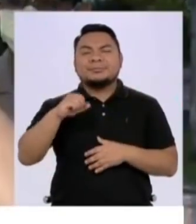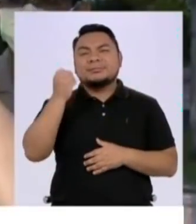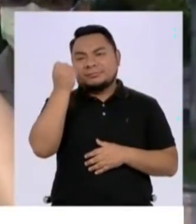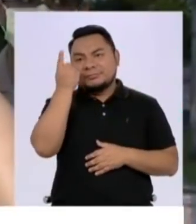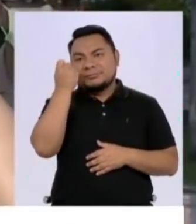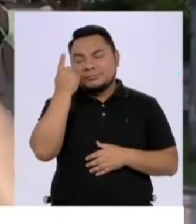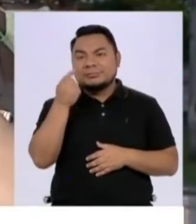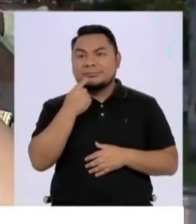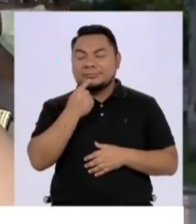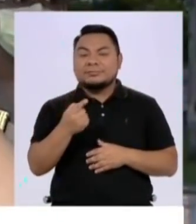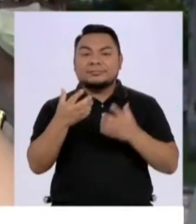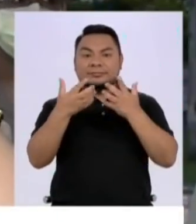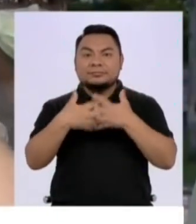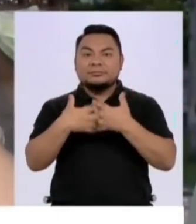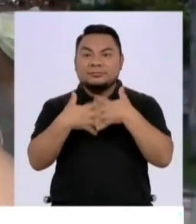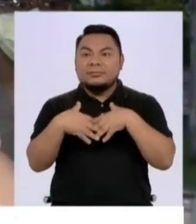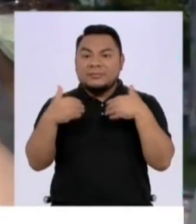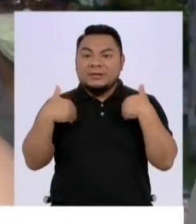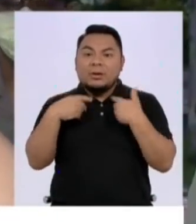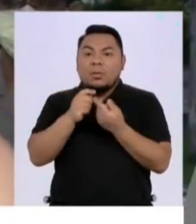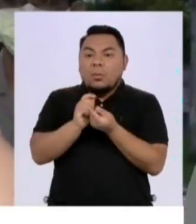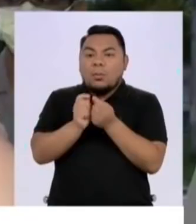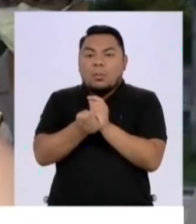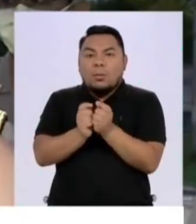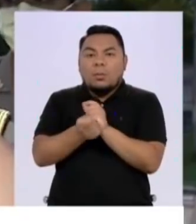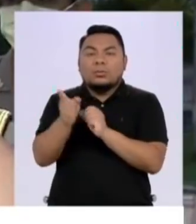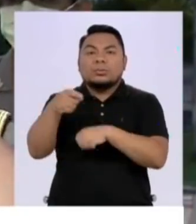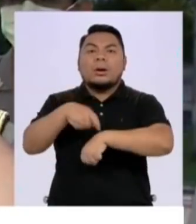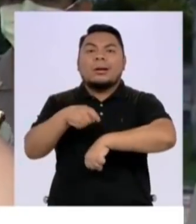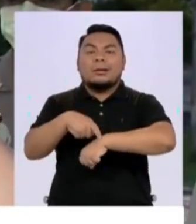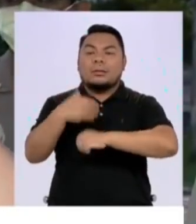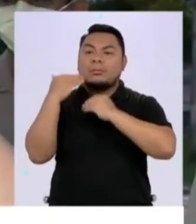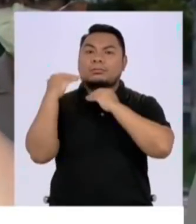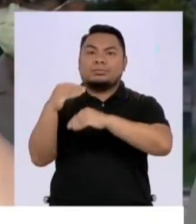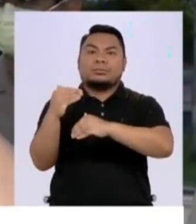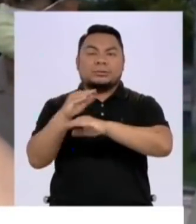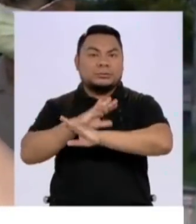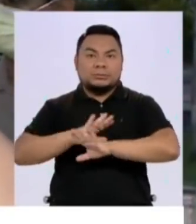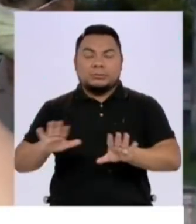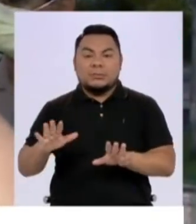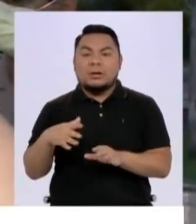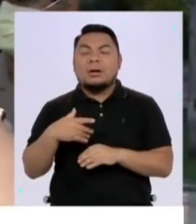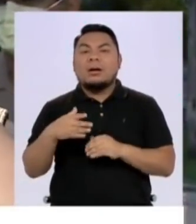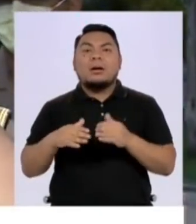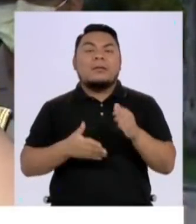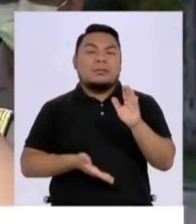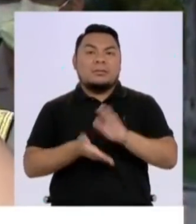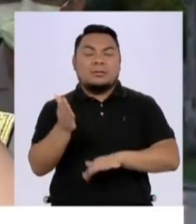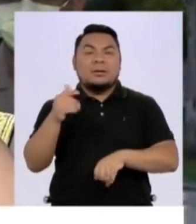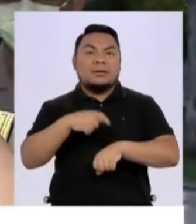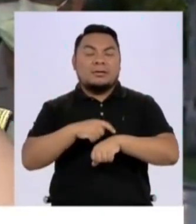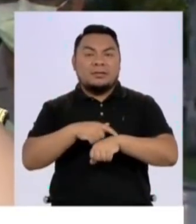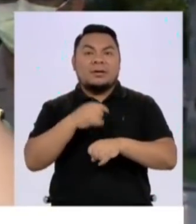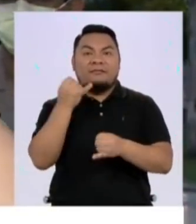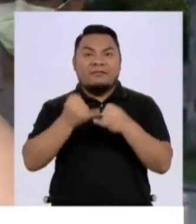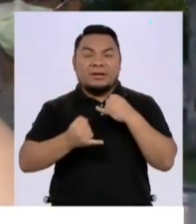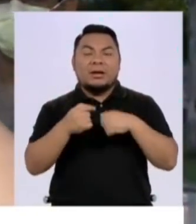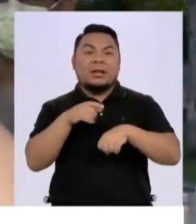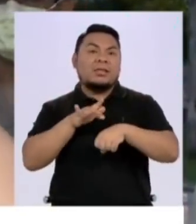Entendemos que las empresas tienen que adecuar sus horarios a esta disposición. Entonces, ya el día de hoy se van a